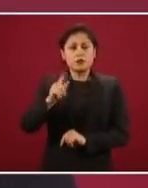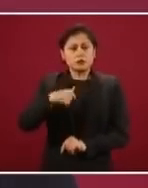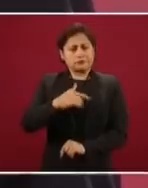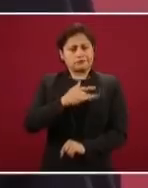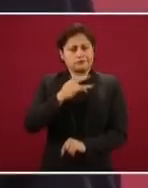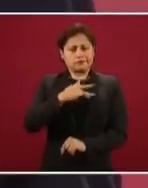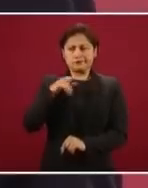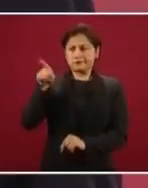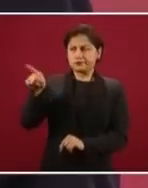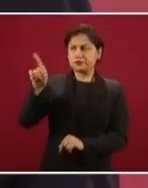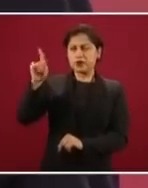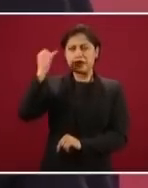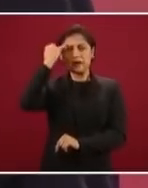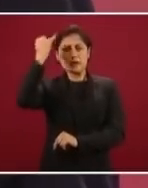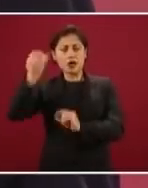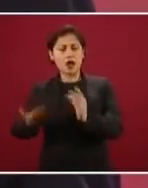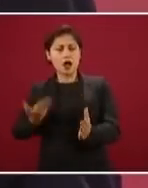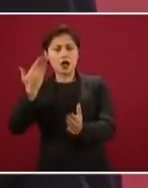productivas